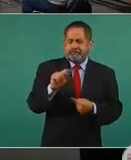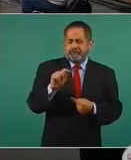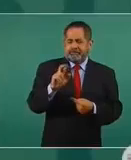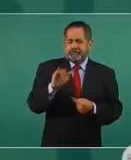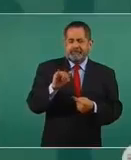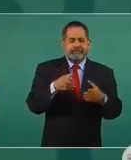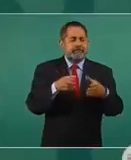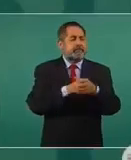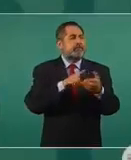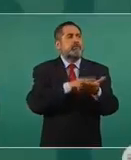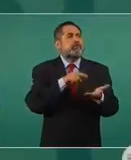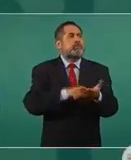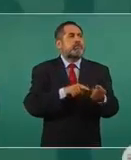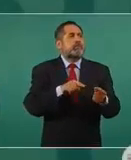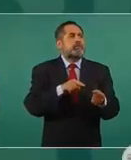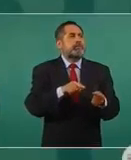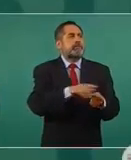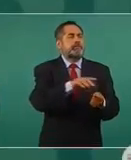en Acuña,